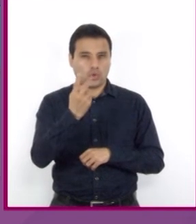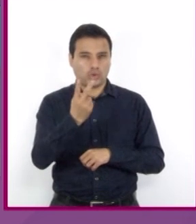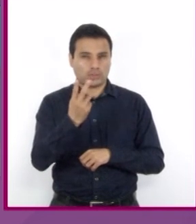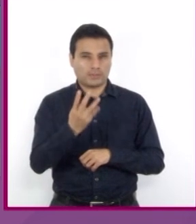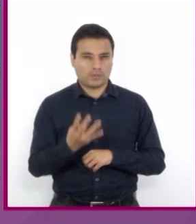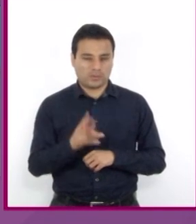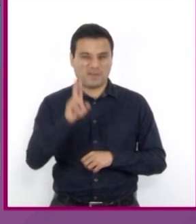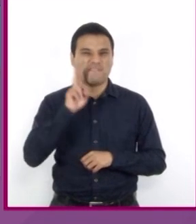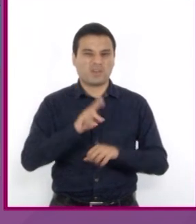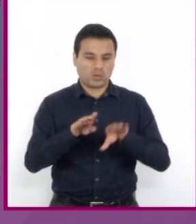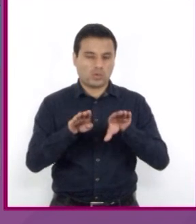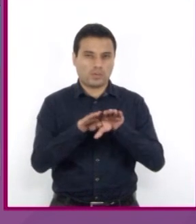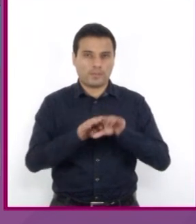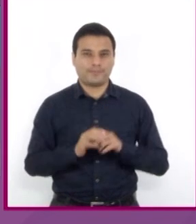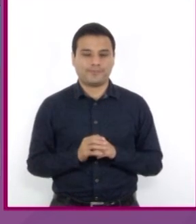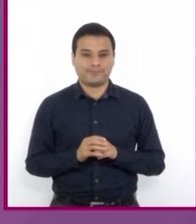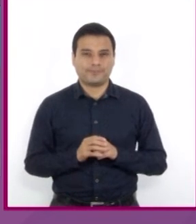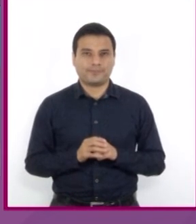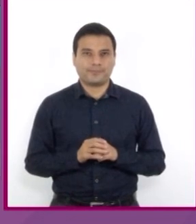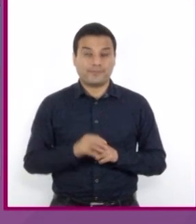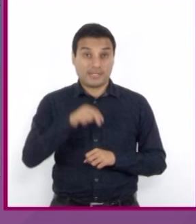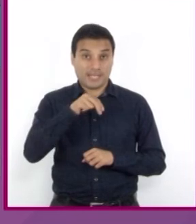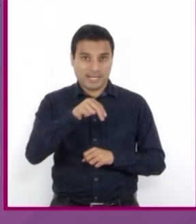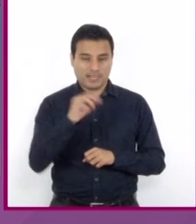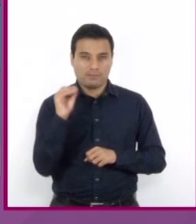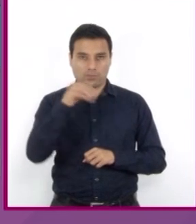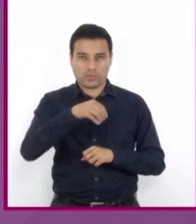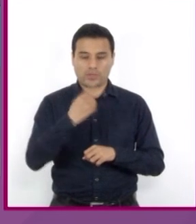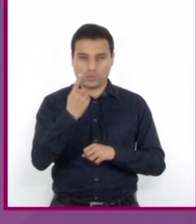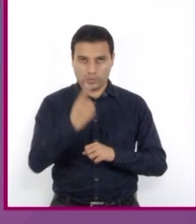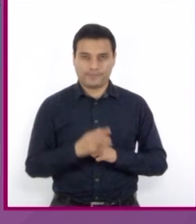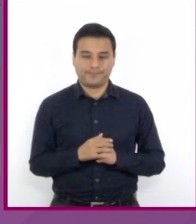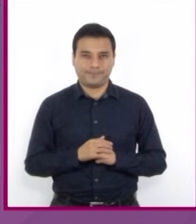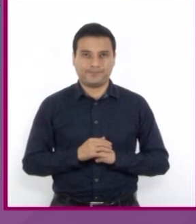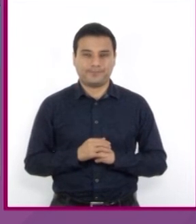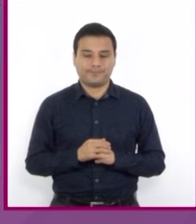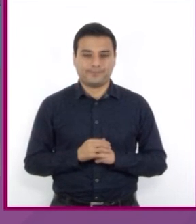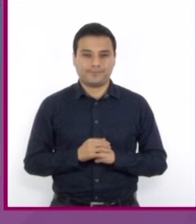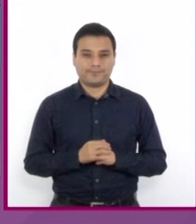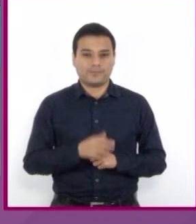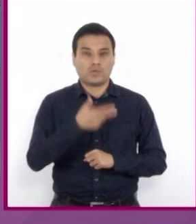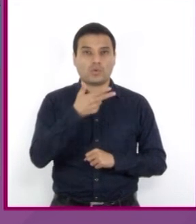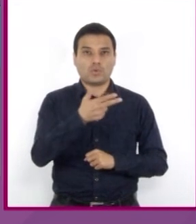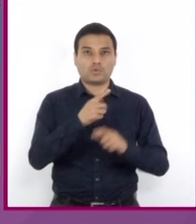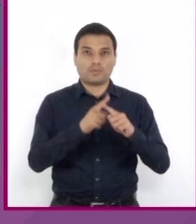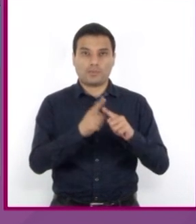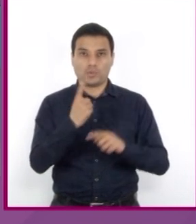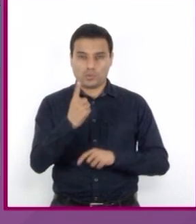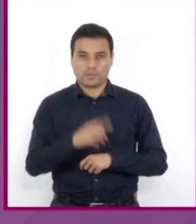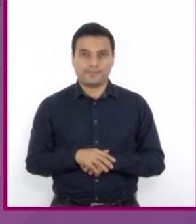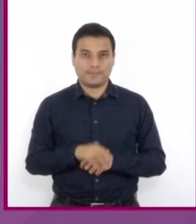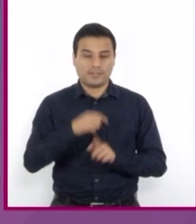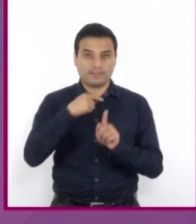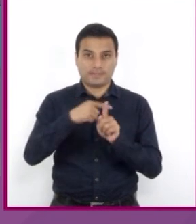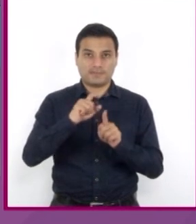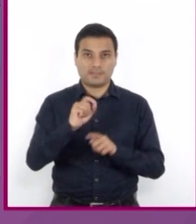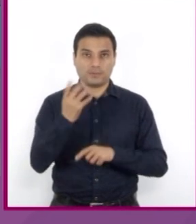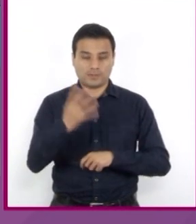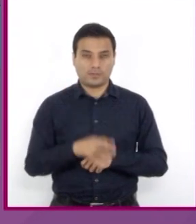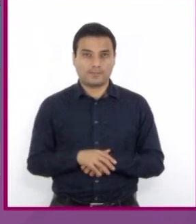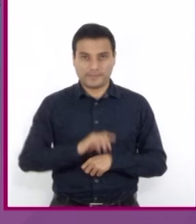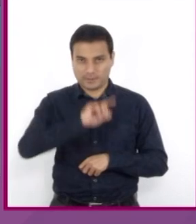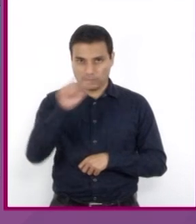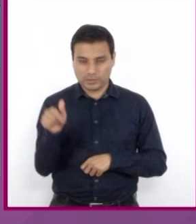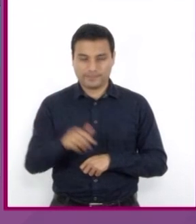4, tenemos, cuando n es igual a 1, se tiene 8 por 1 más 24,